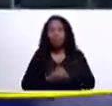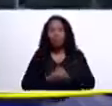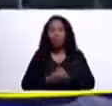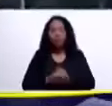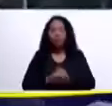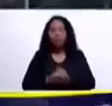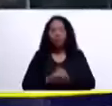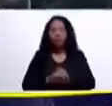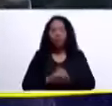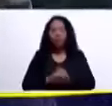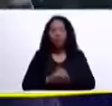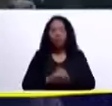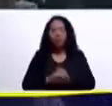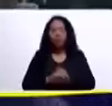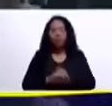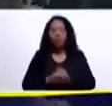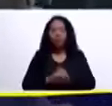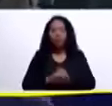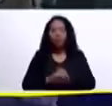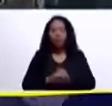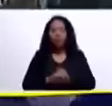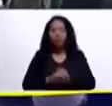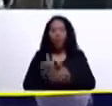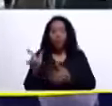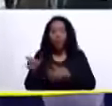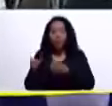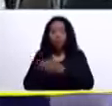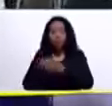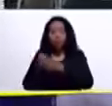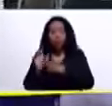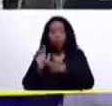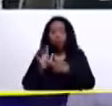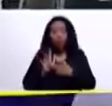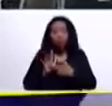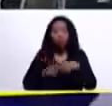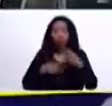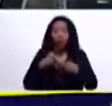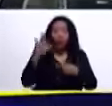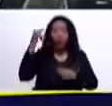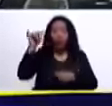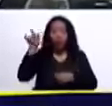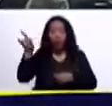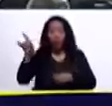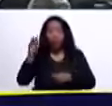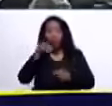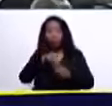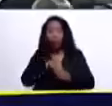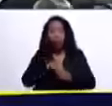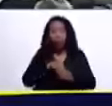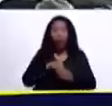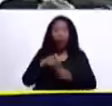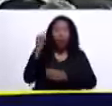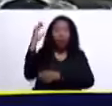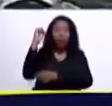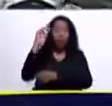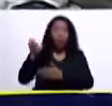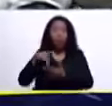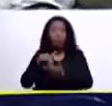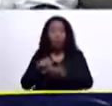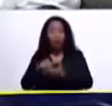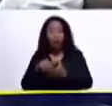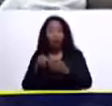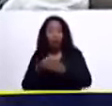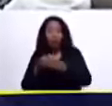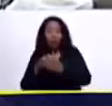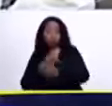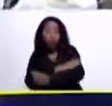decir, que esta representación política que hay en la Asamblea de los sectores opositores moderados,